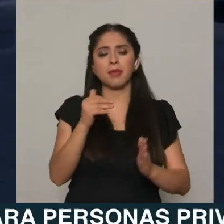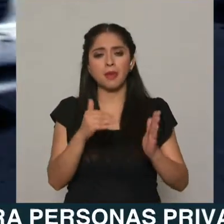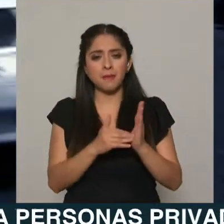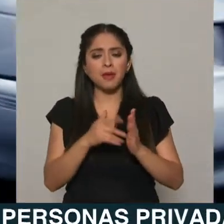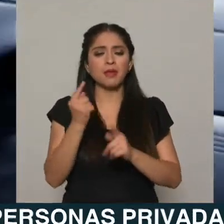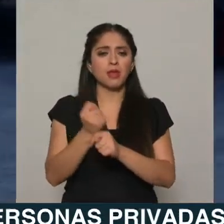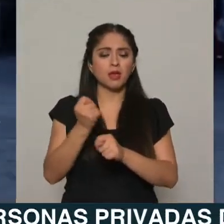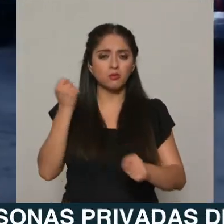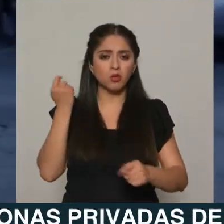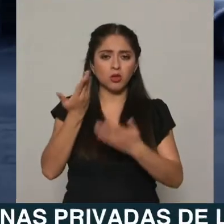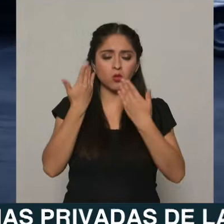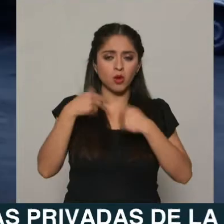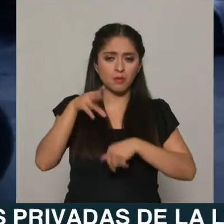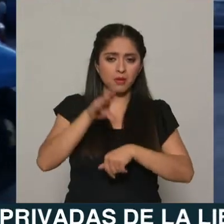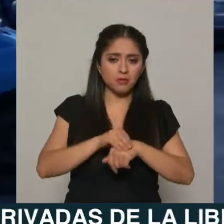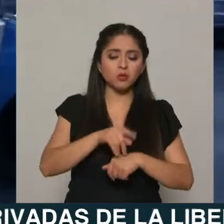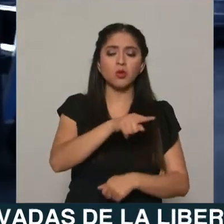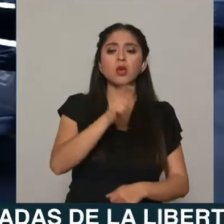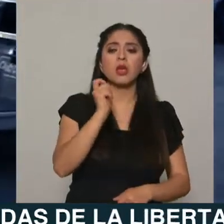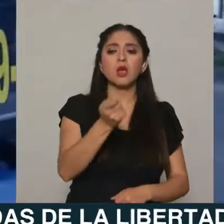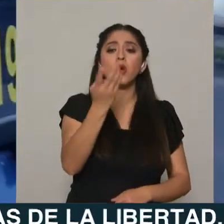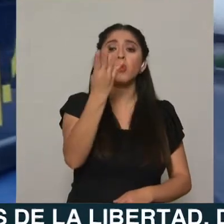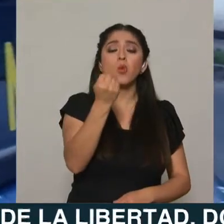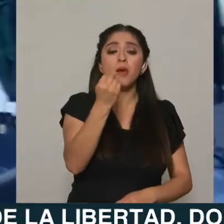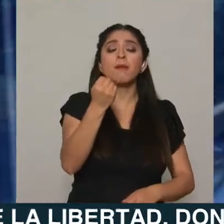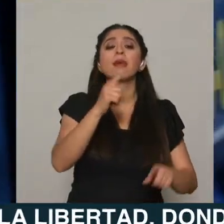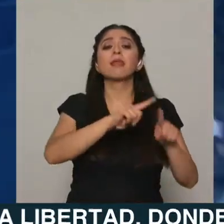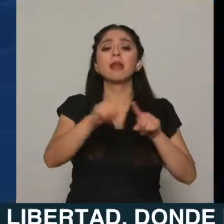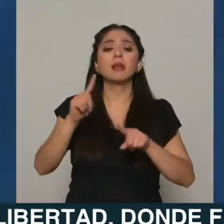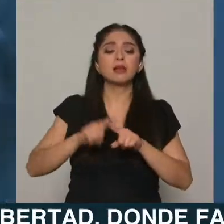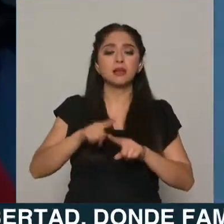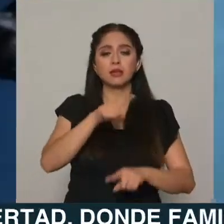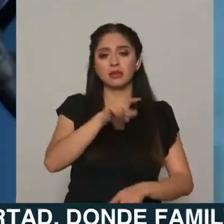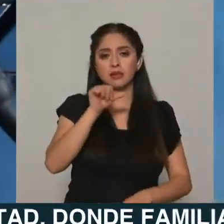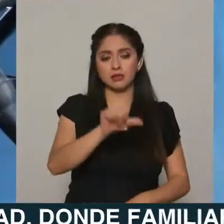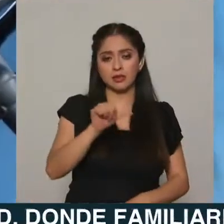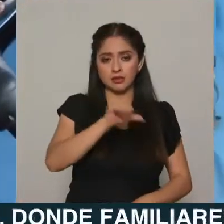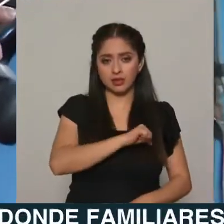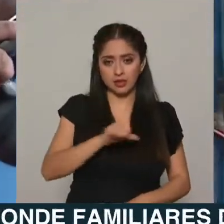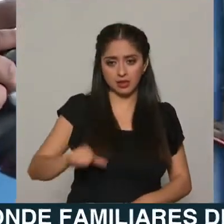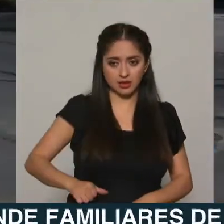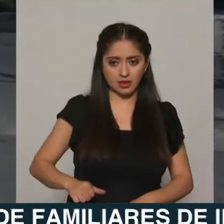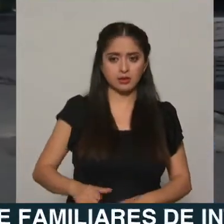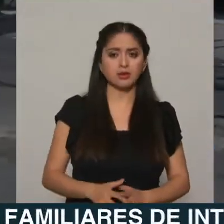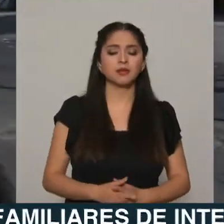irregular en 9 de las 16 alcaldías. Andrés Brito, 21 Noticias.